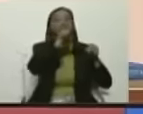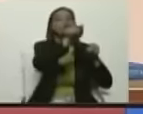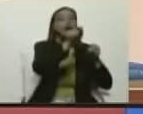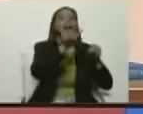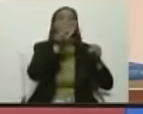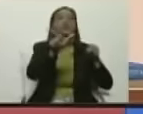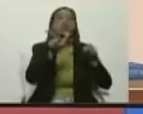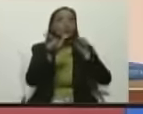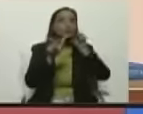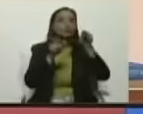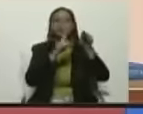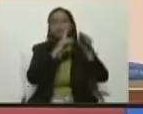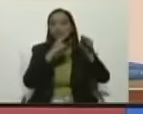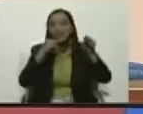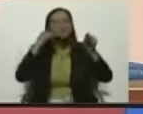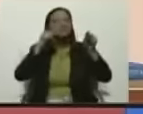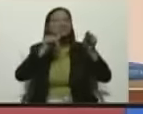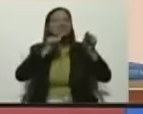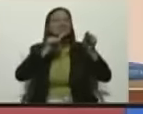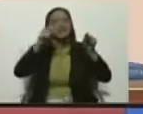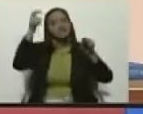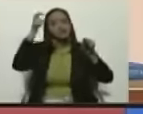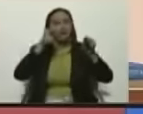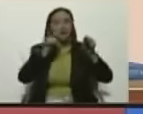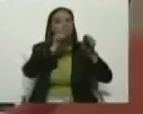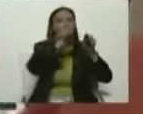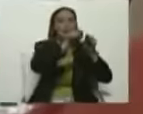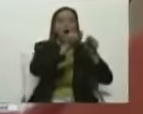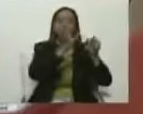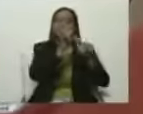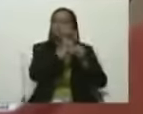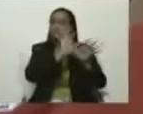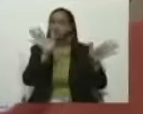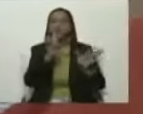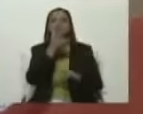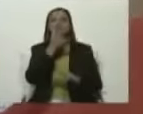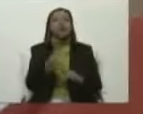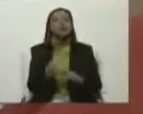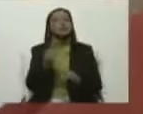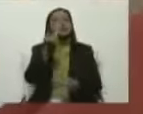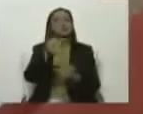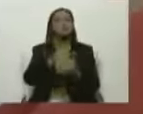izquierda, en la sonrisa de Chávez. Es el voto seguro.